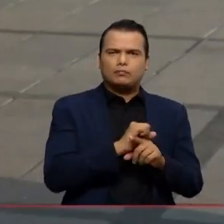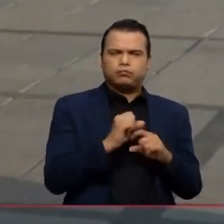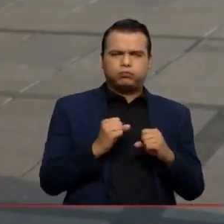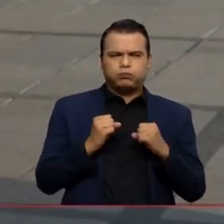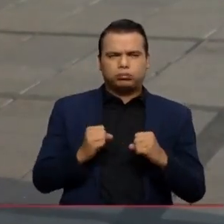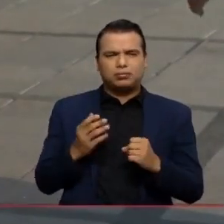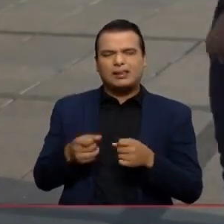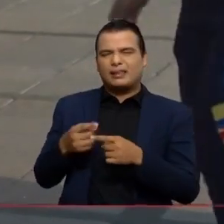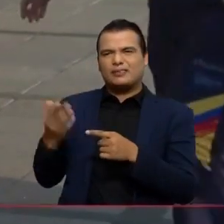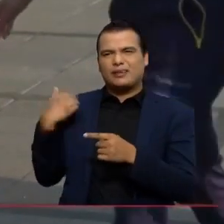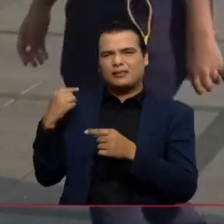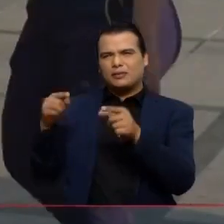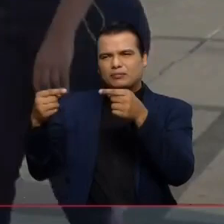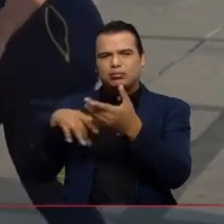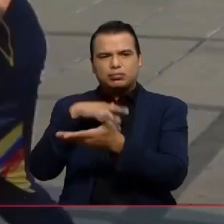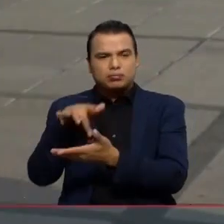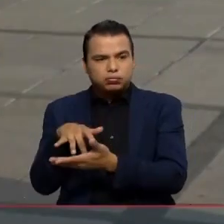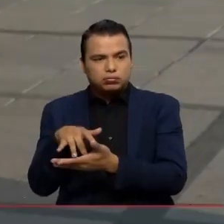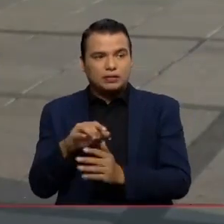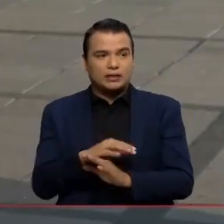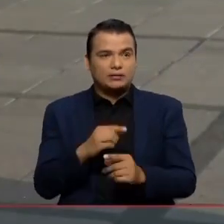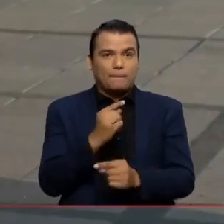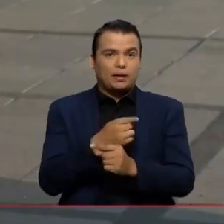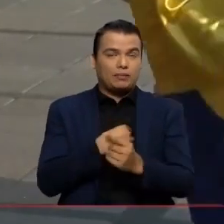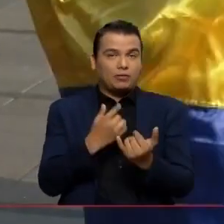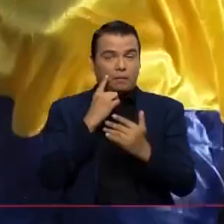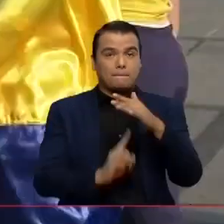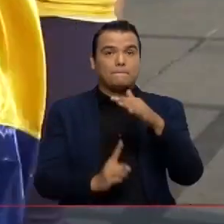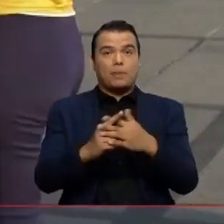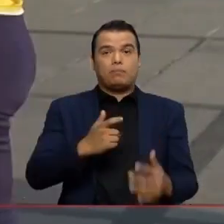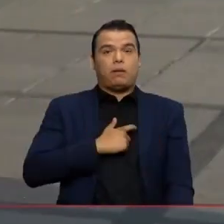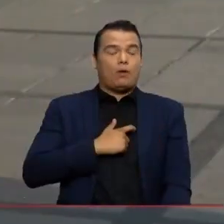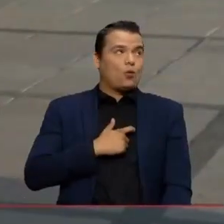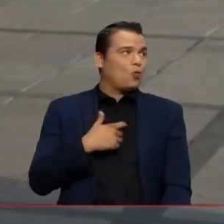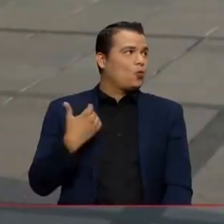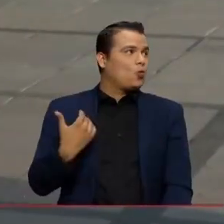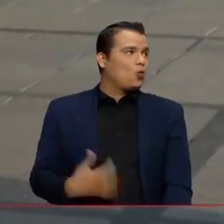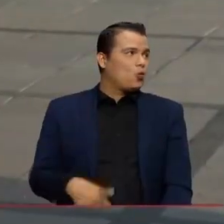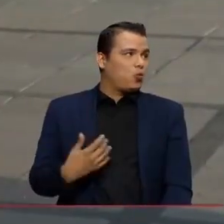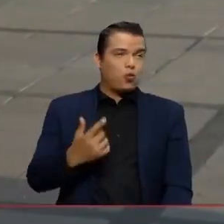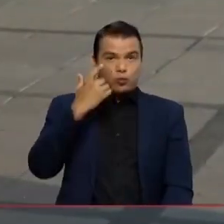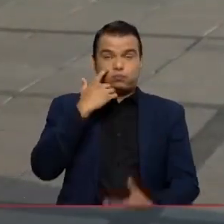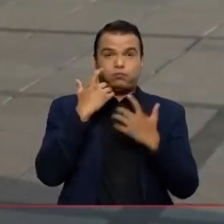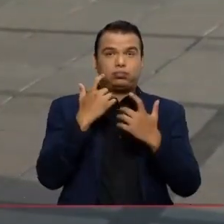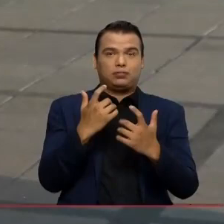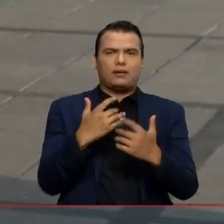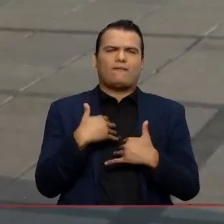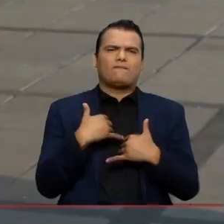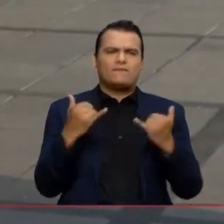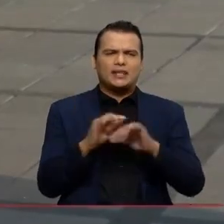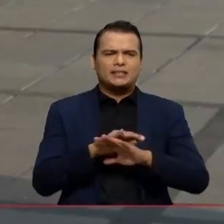otro campeonato en donde tuve también muy buenos resultados, pero la verdad fue una gran sorpresa porque no pensé que fuera a ganar medalla de oro. Entonces, muy